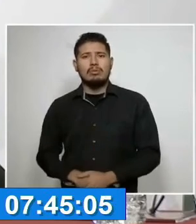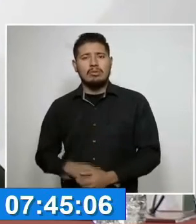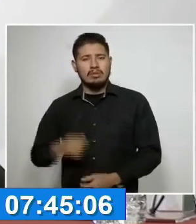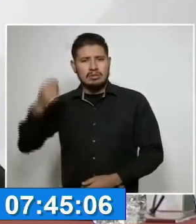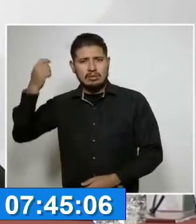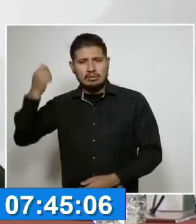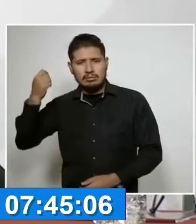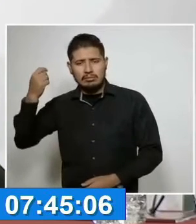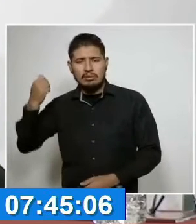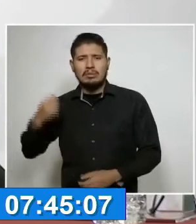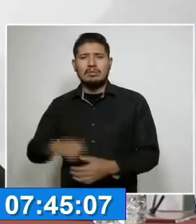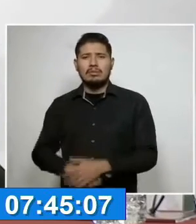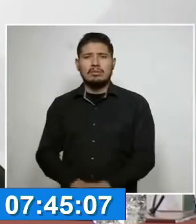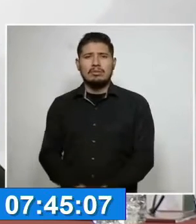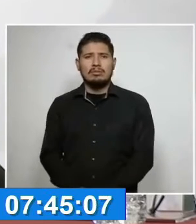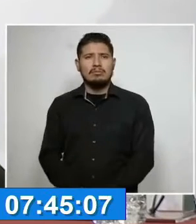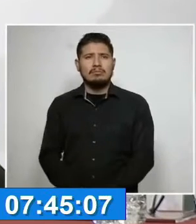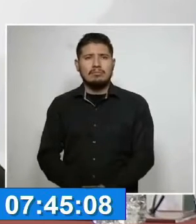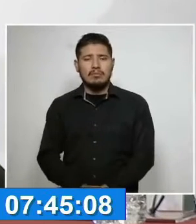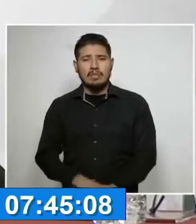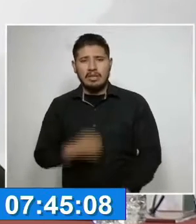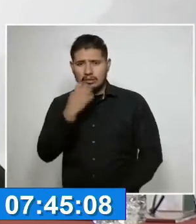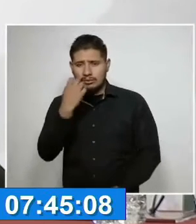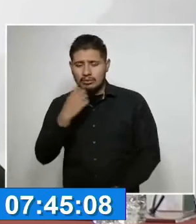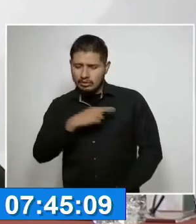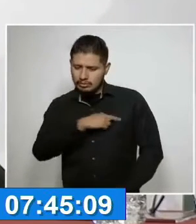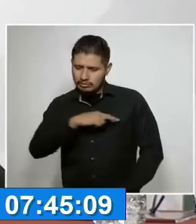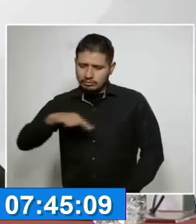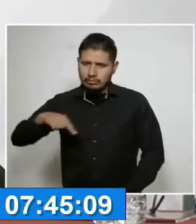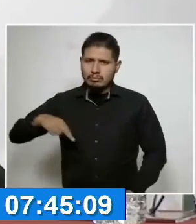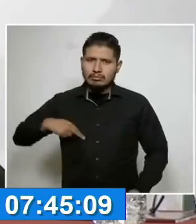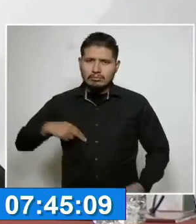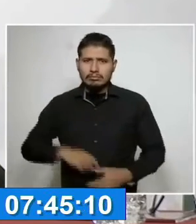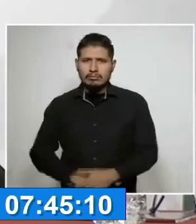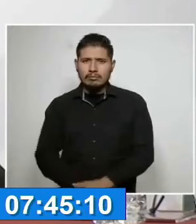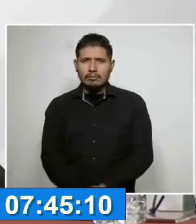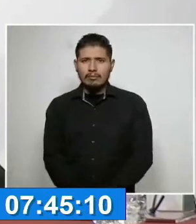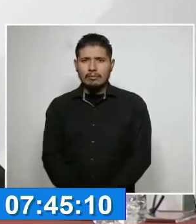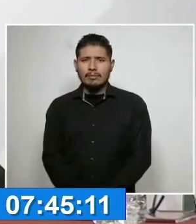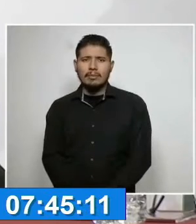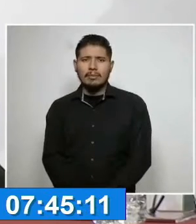becas, la de la escuela es nuestra,